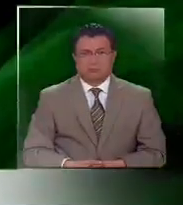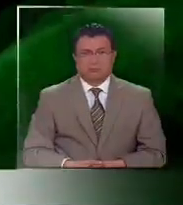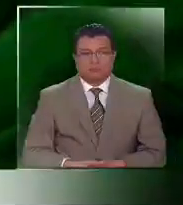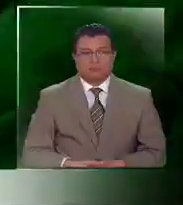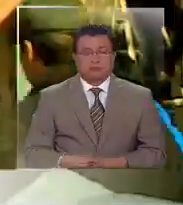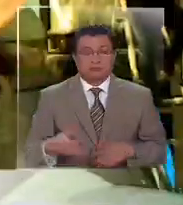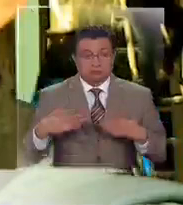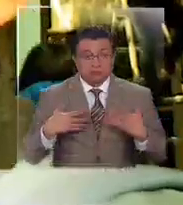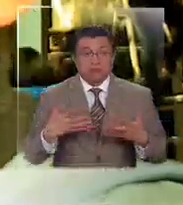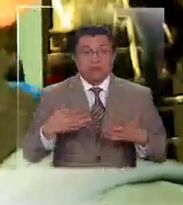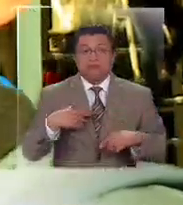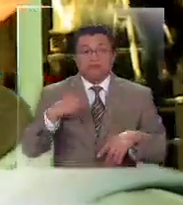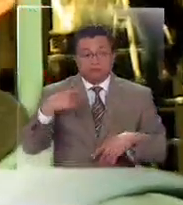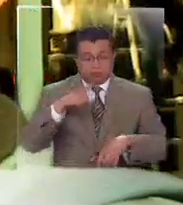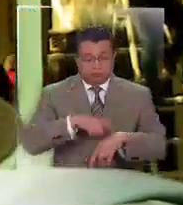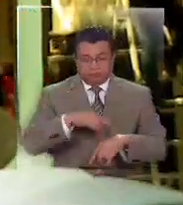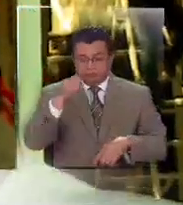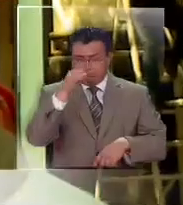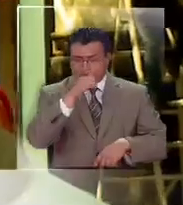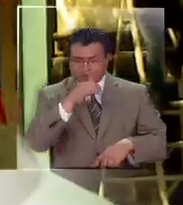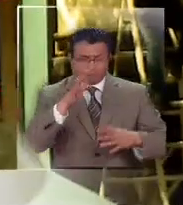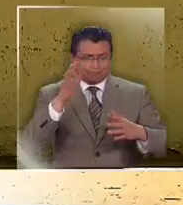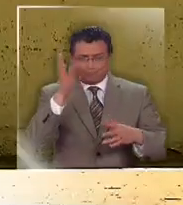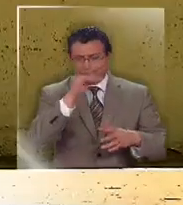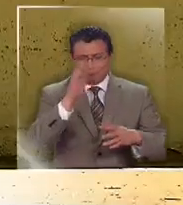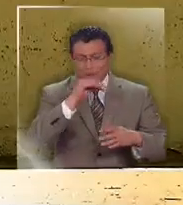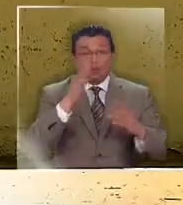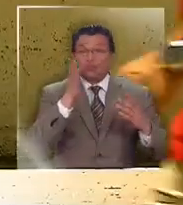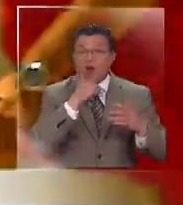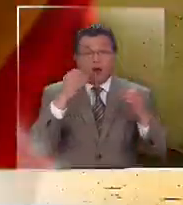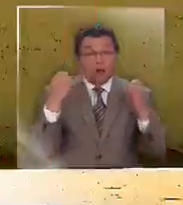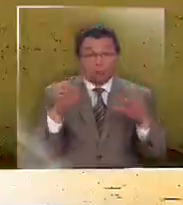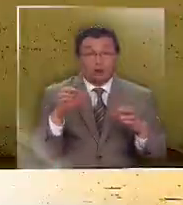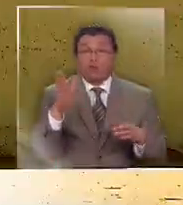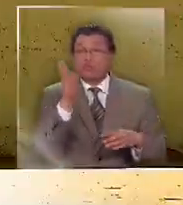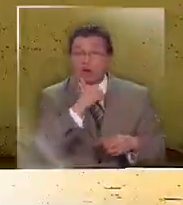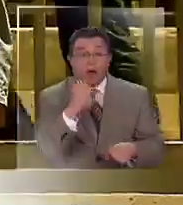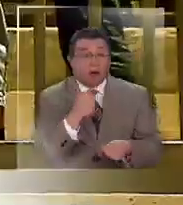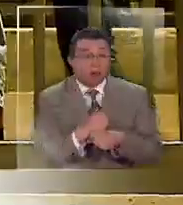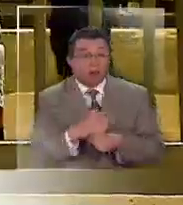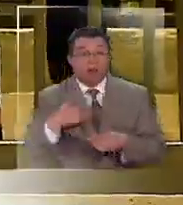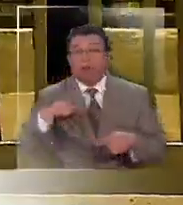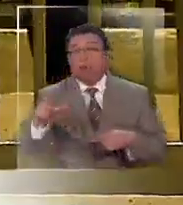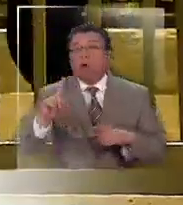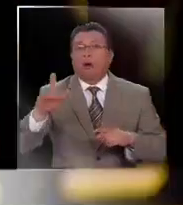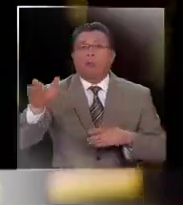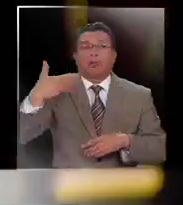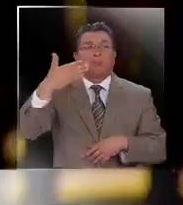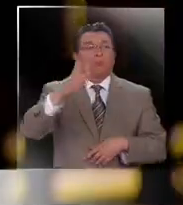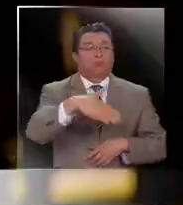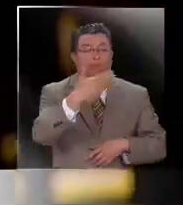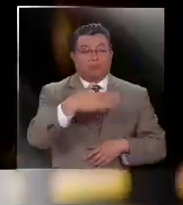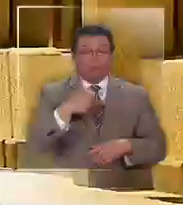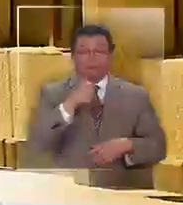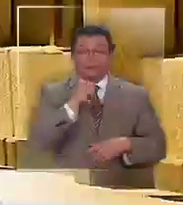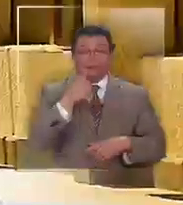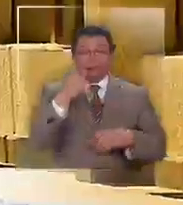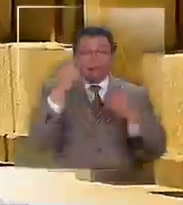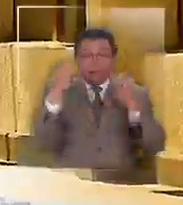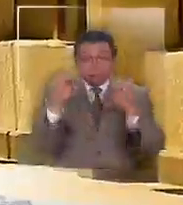igual pase un tiempo de no encontrar trabajo por lo mismo que varias oportunidades la vía de trabajo no aceptará ningún lado pero nada la botella para que